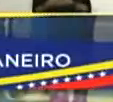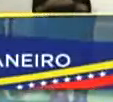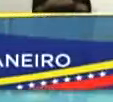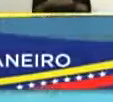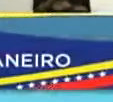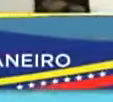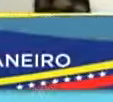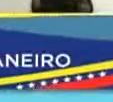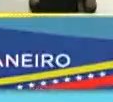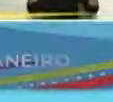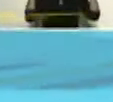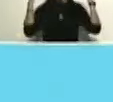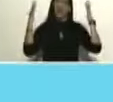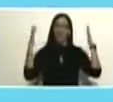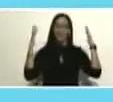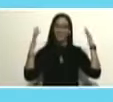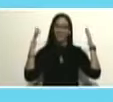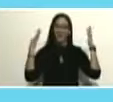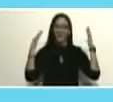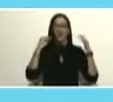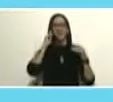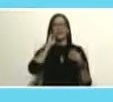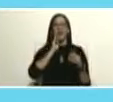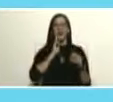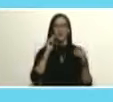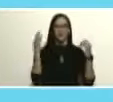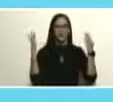Correcto, un aplauso a Ciudad Guayana.